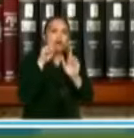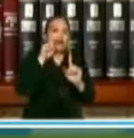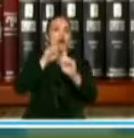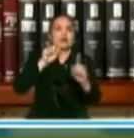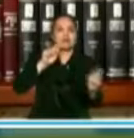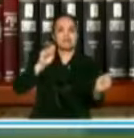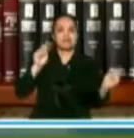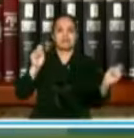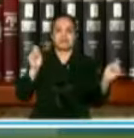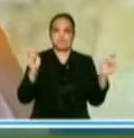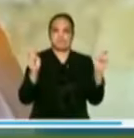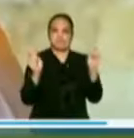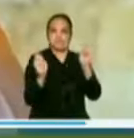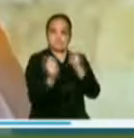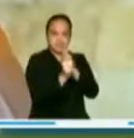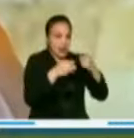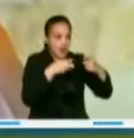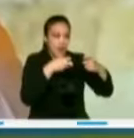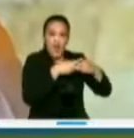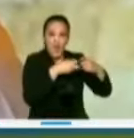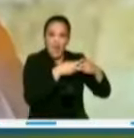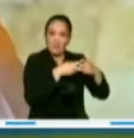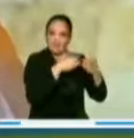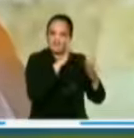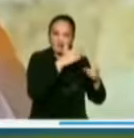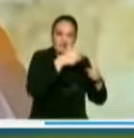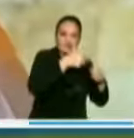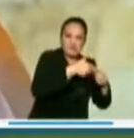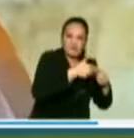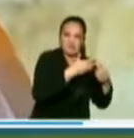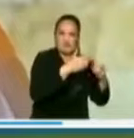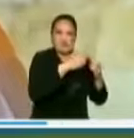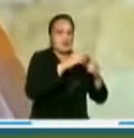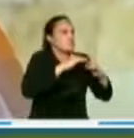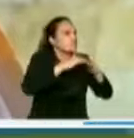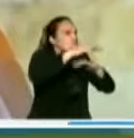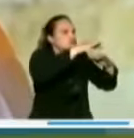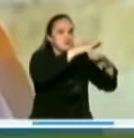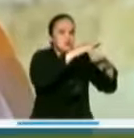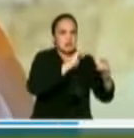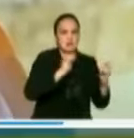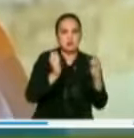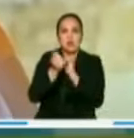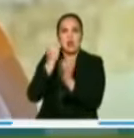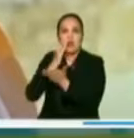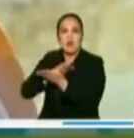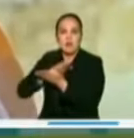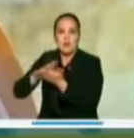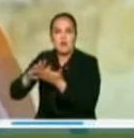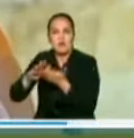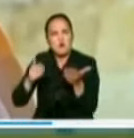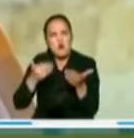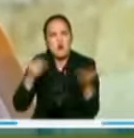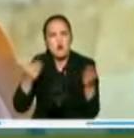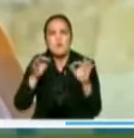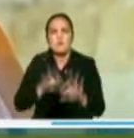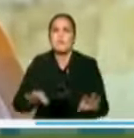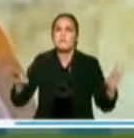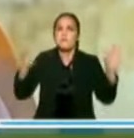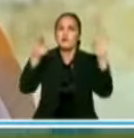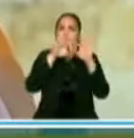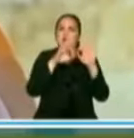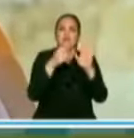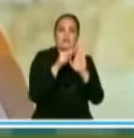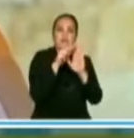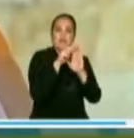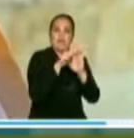estamos al borde de pelearnos con China, muy... Con China, estamos todos a esto. Todos los días nos peleamos un poco, después